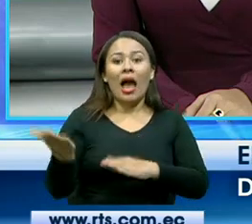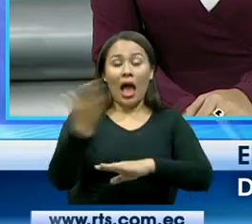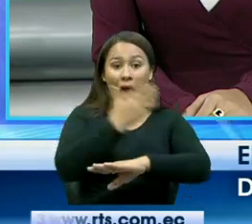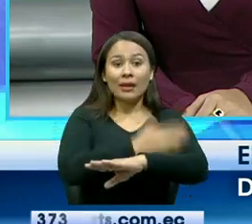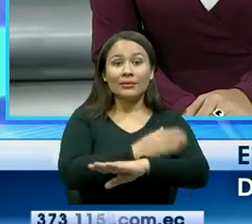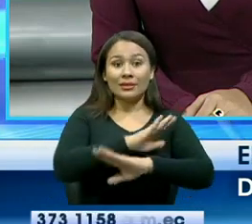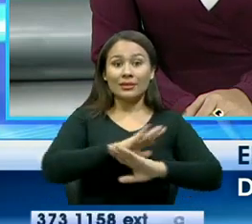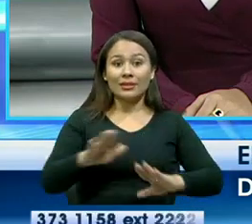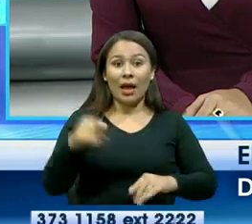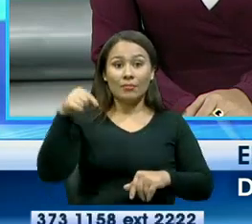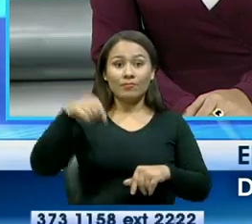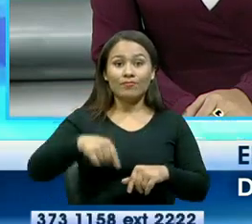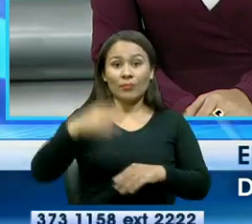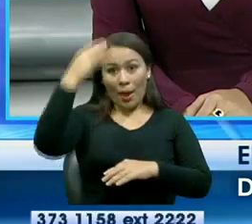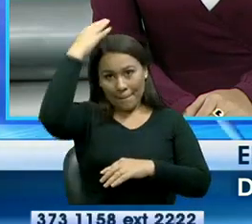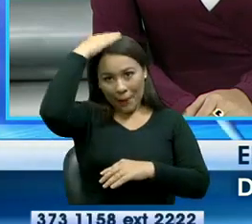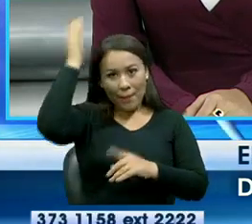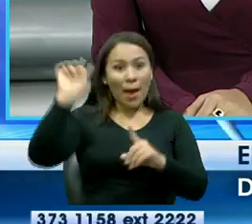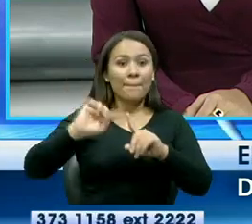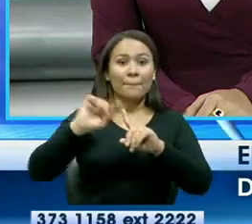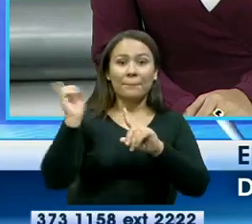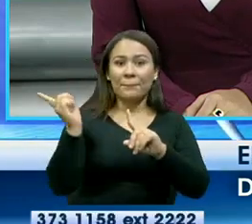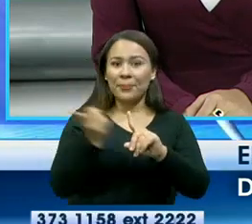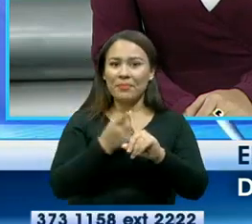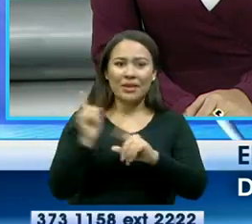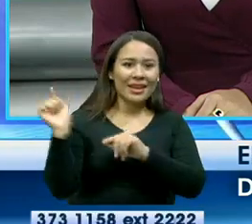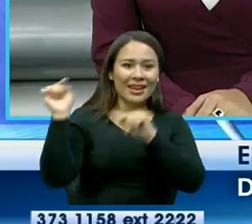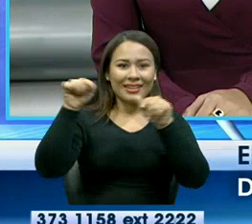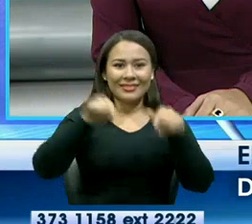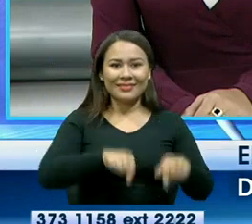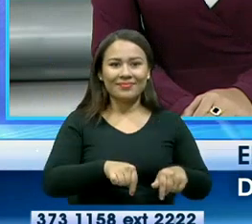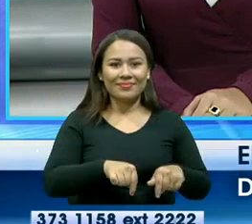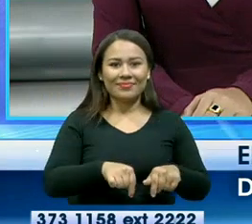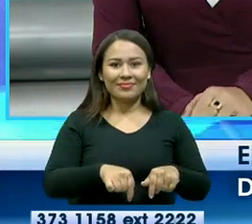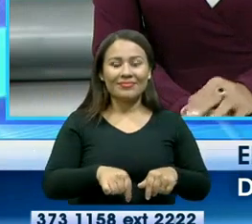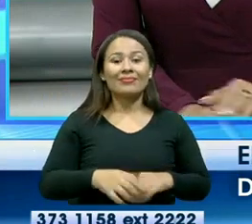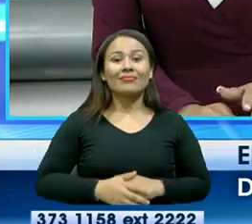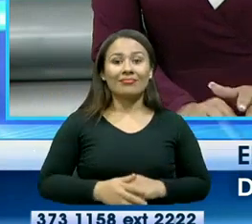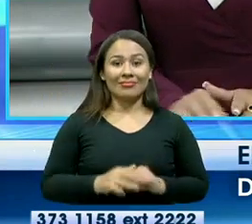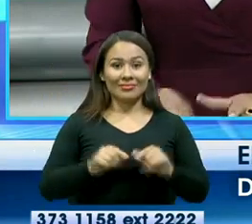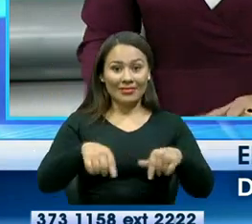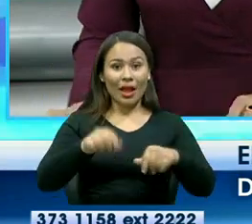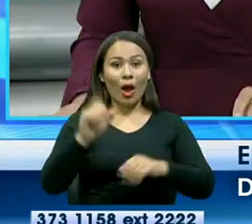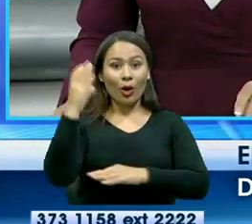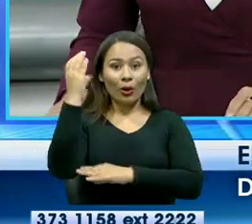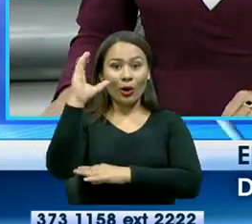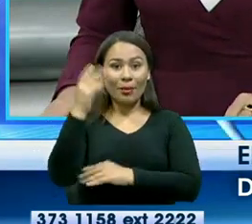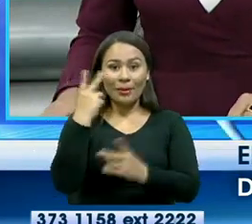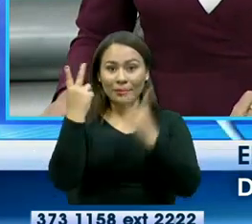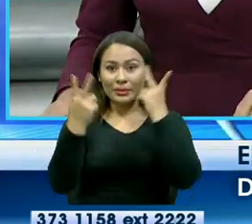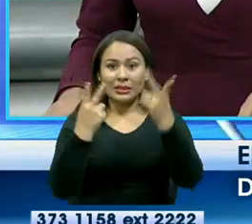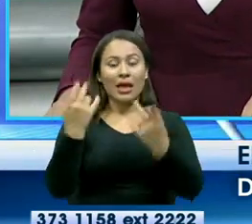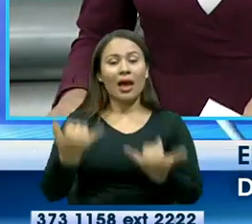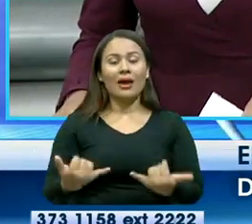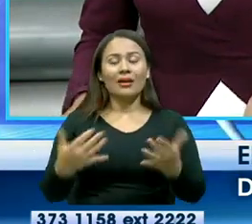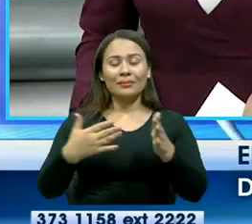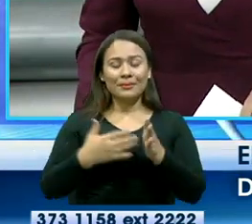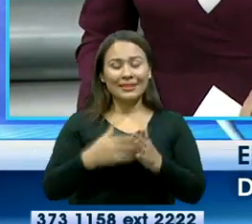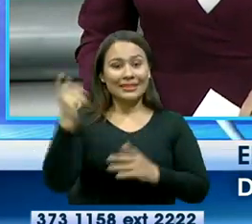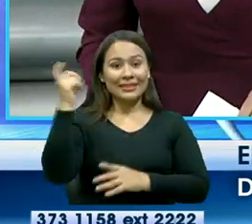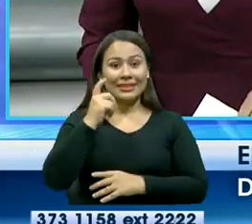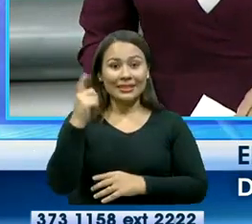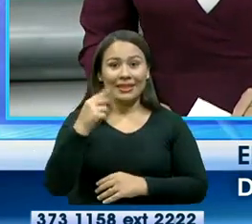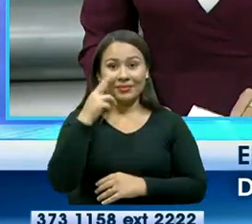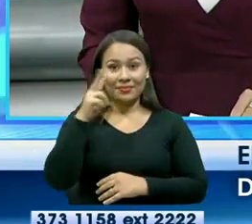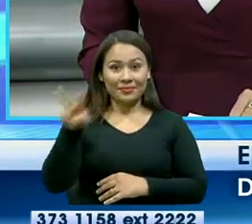sumos pontífices, pero esta es la primera vez que un papa regresa aquí a Colombia en una época en post-conflicto. Brian